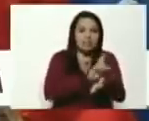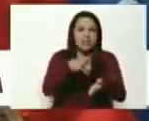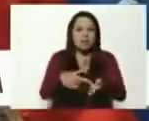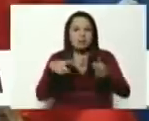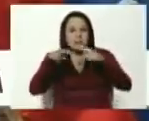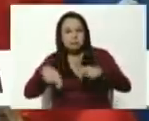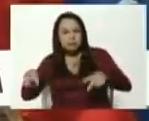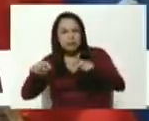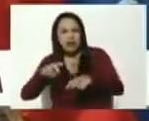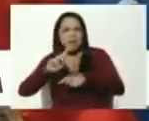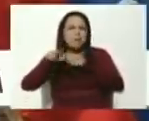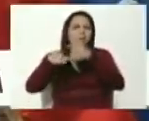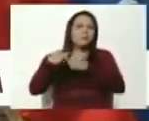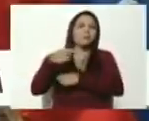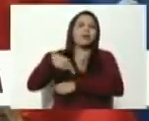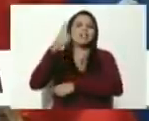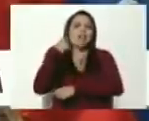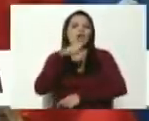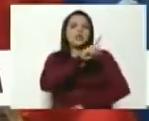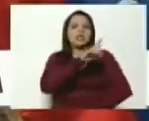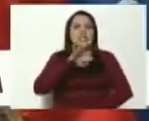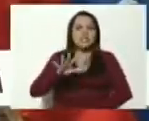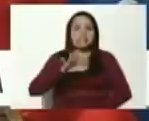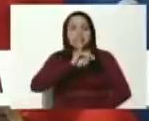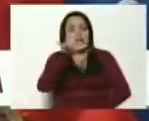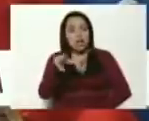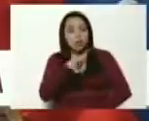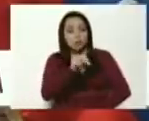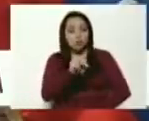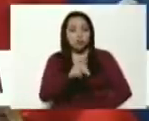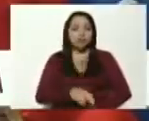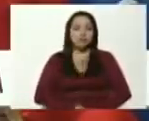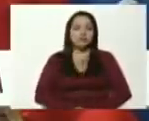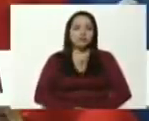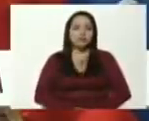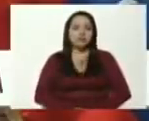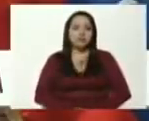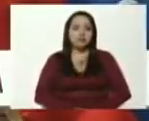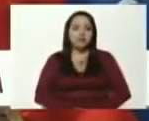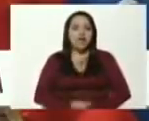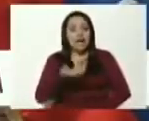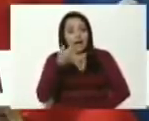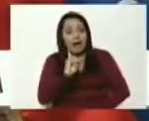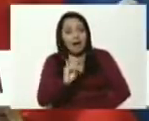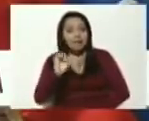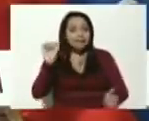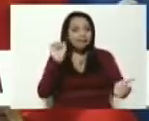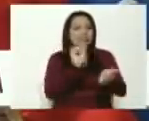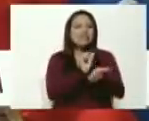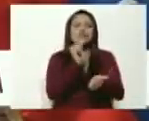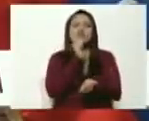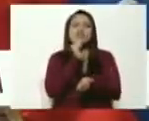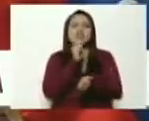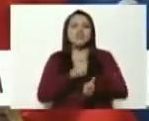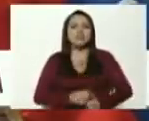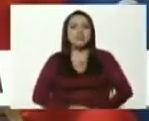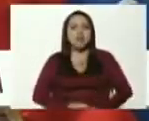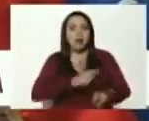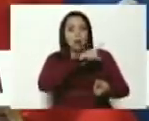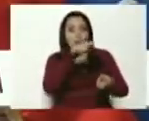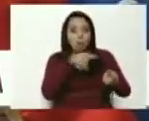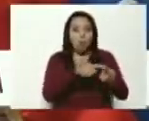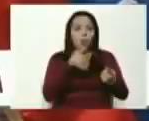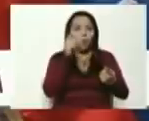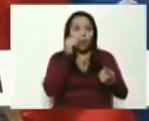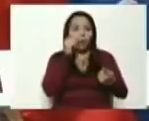de junio del año 2021, del presente año, se decretó la orden de aprehensión en contra de José Olivo